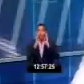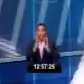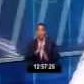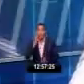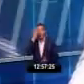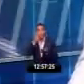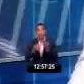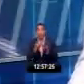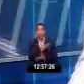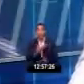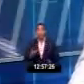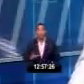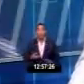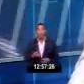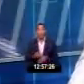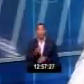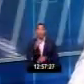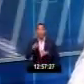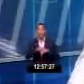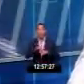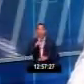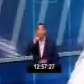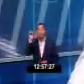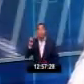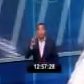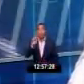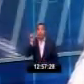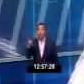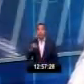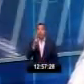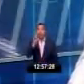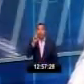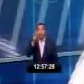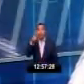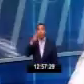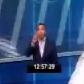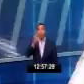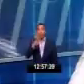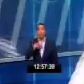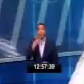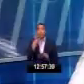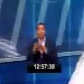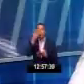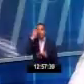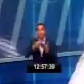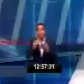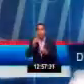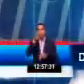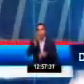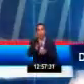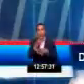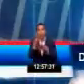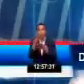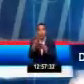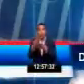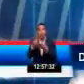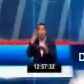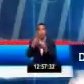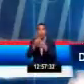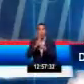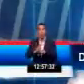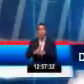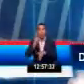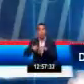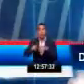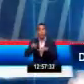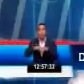Tensión porque el presidente de la Federación de Taxistas, Jorge Calderón, fue detenido por paralizar un servicio público que es tipificado como